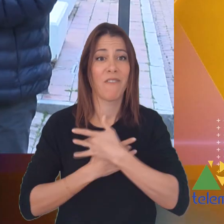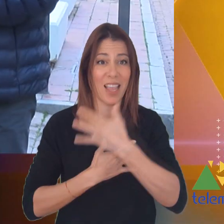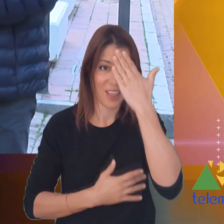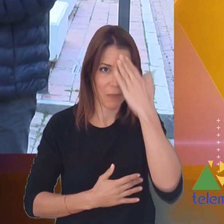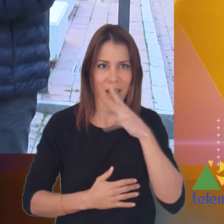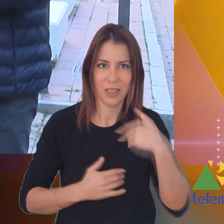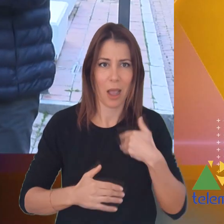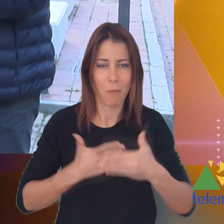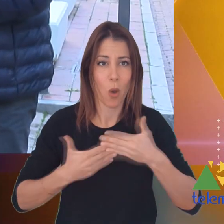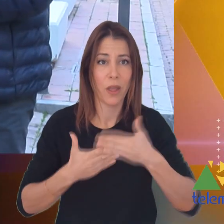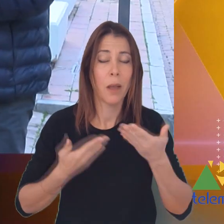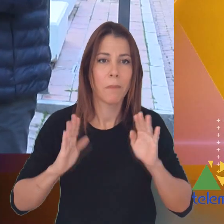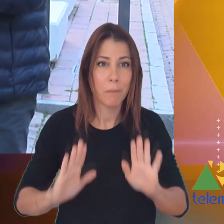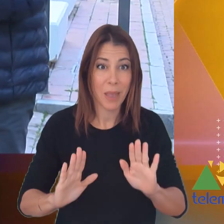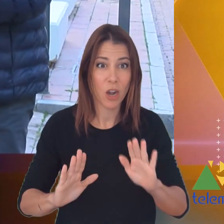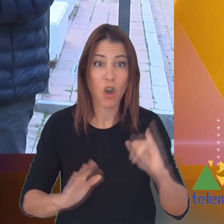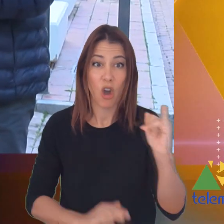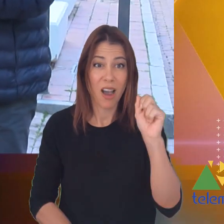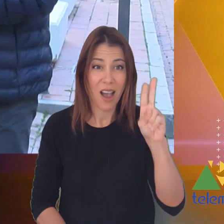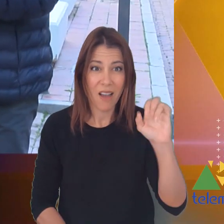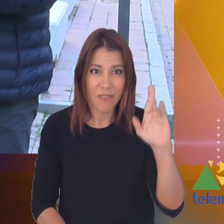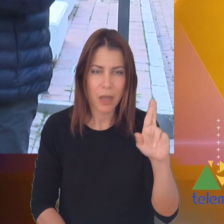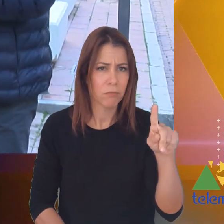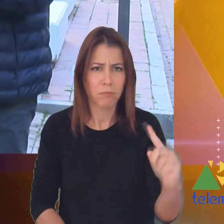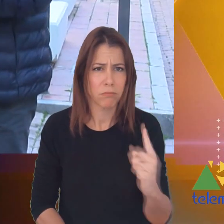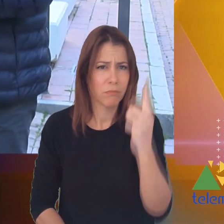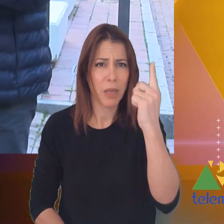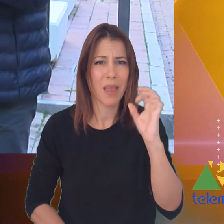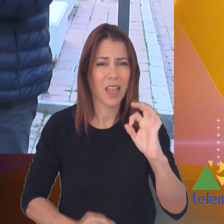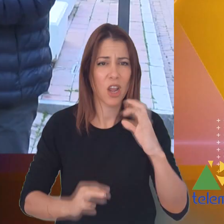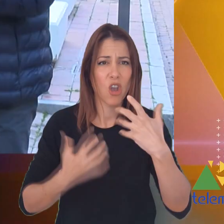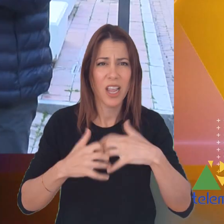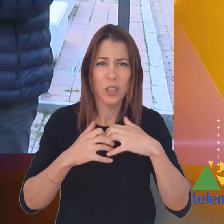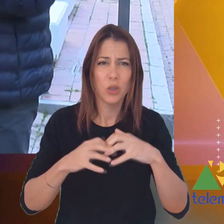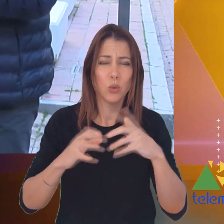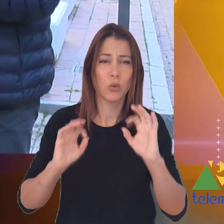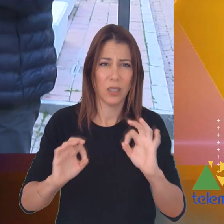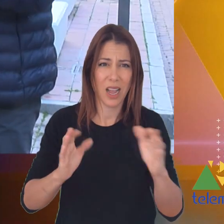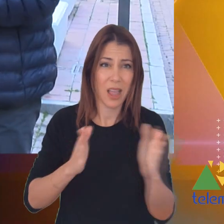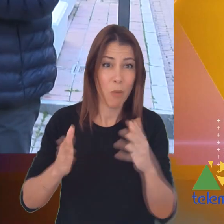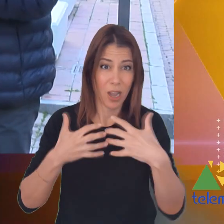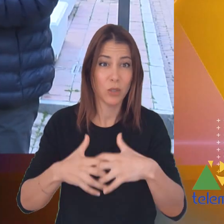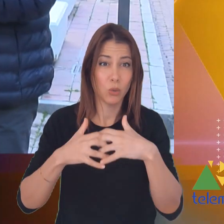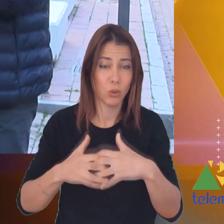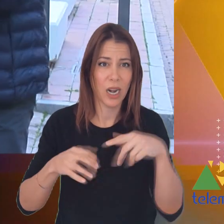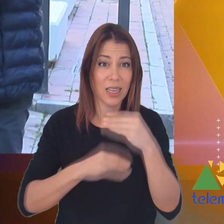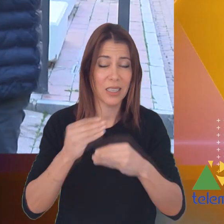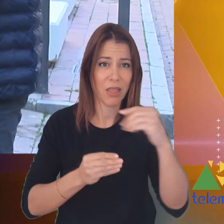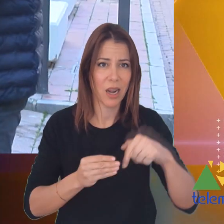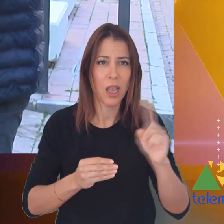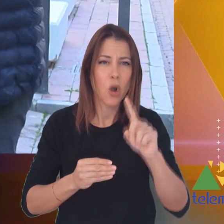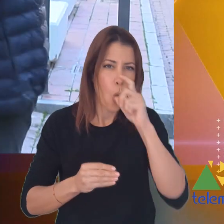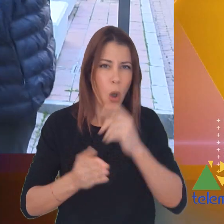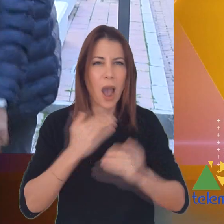moderna. Pero Javier de Burgos es el primer ingenio industrial de la era industrial que se hace aquí, no los